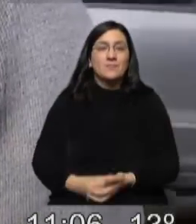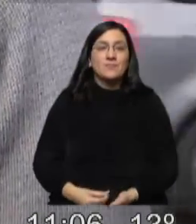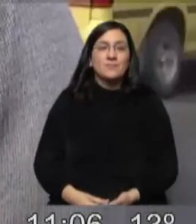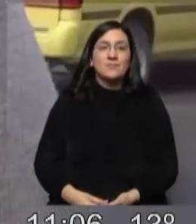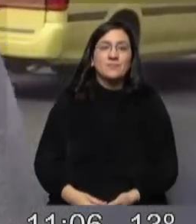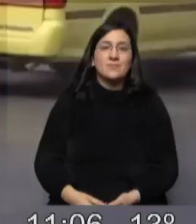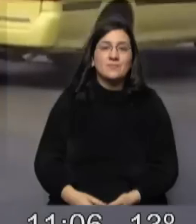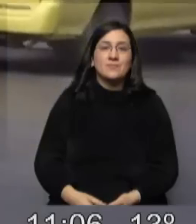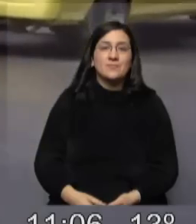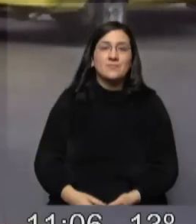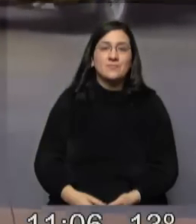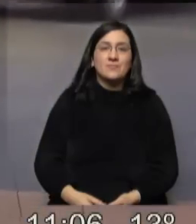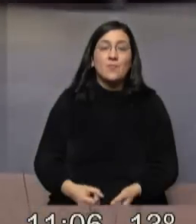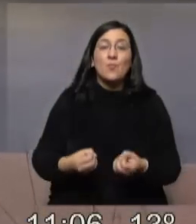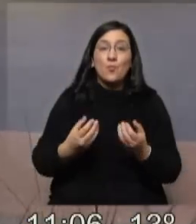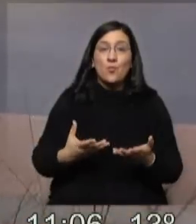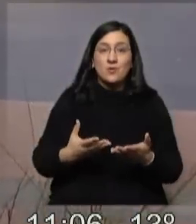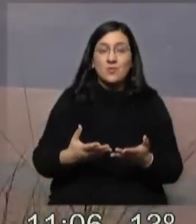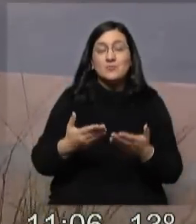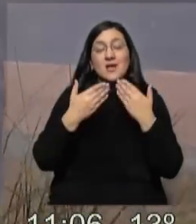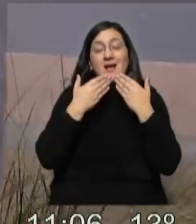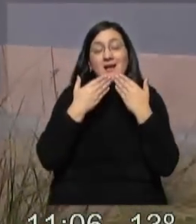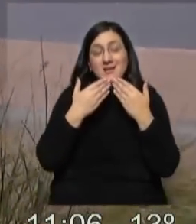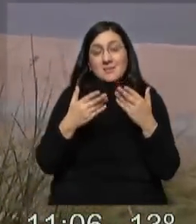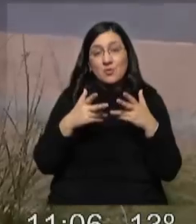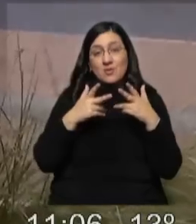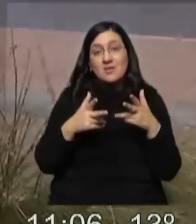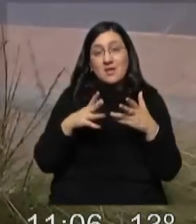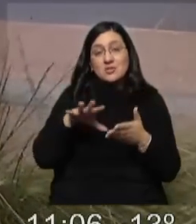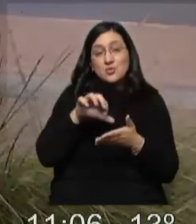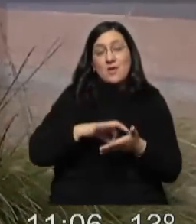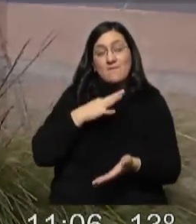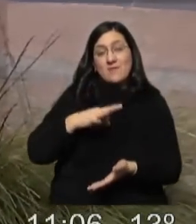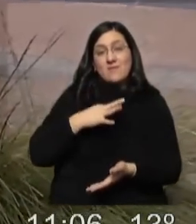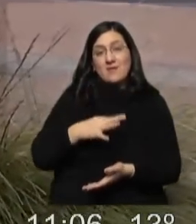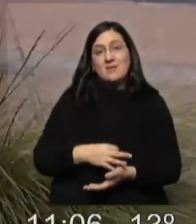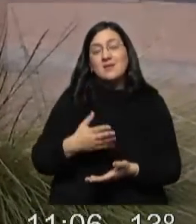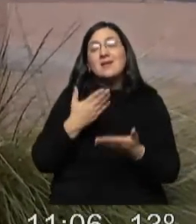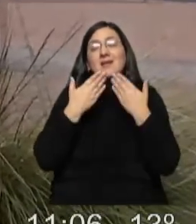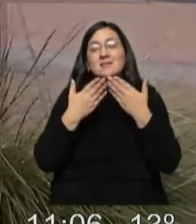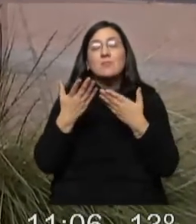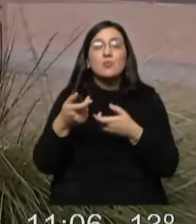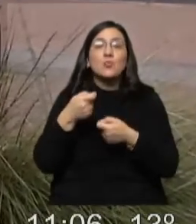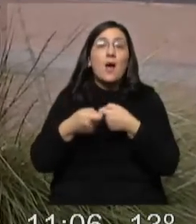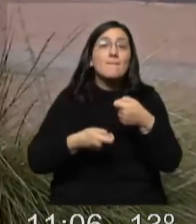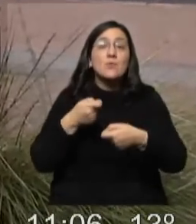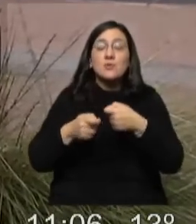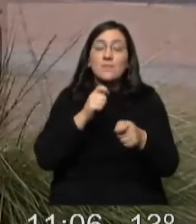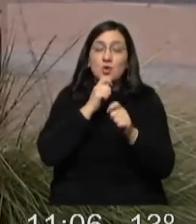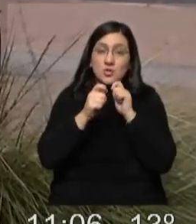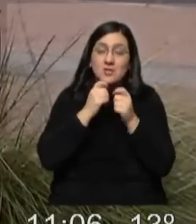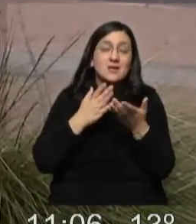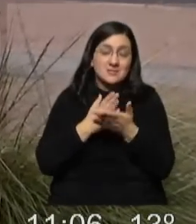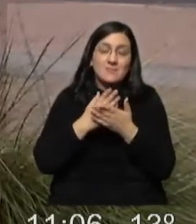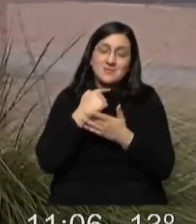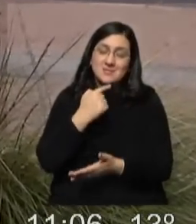Excelente, Eduardo. Bueno, Eduardo, gracias por estas palabras a Ciudad Viva y por siempre nada tu aporte periodístico, ¿no?, que sirve de mucho para todos